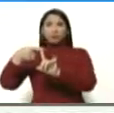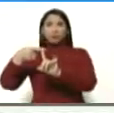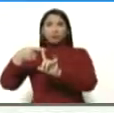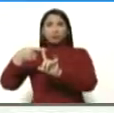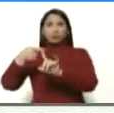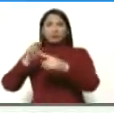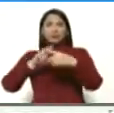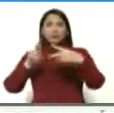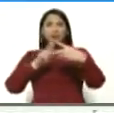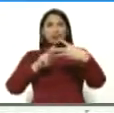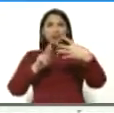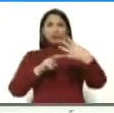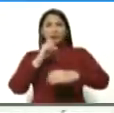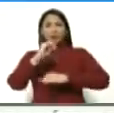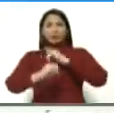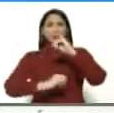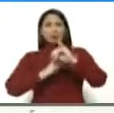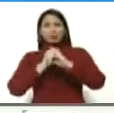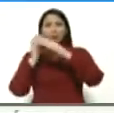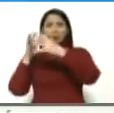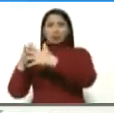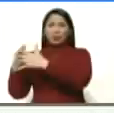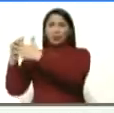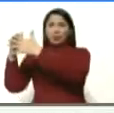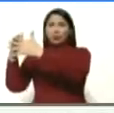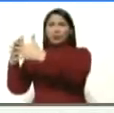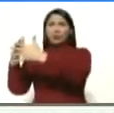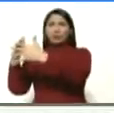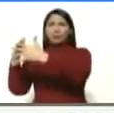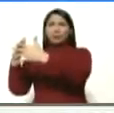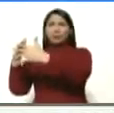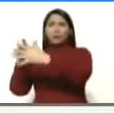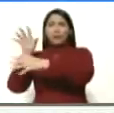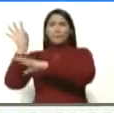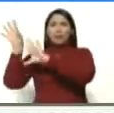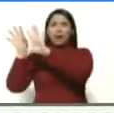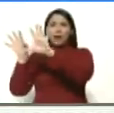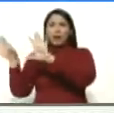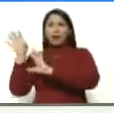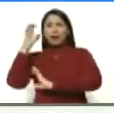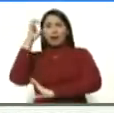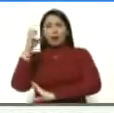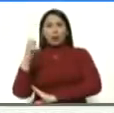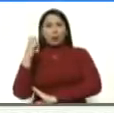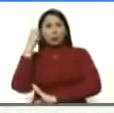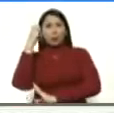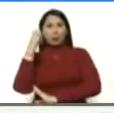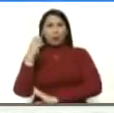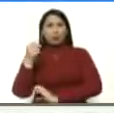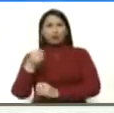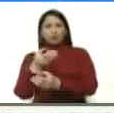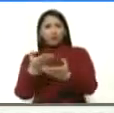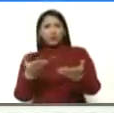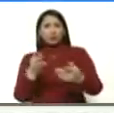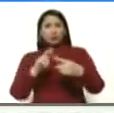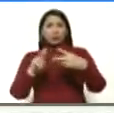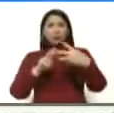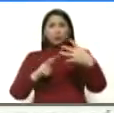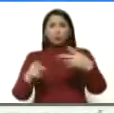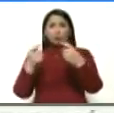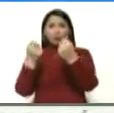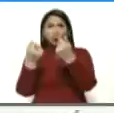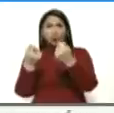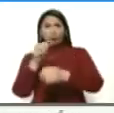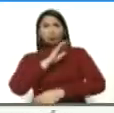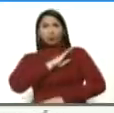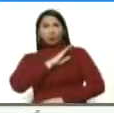reservas internacionales de los Estados Unidos de Norteamérica y de países europeos estos recursos financieros,